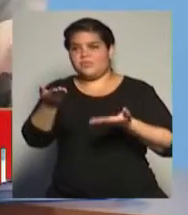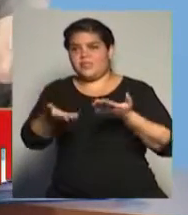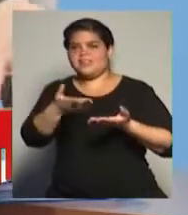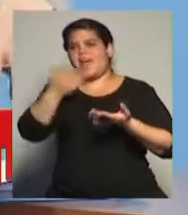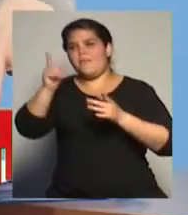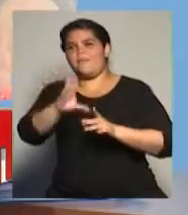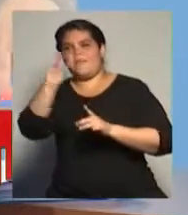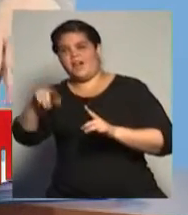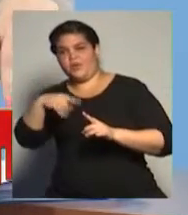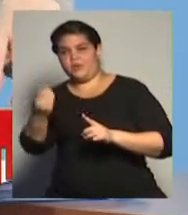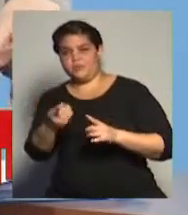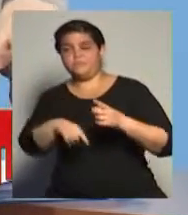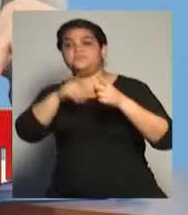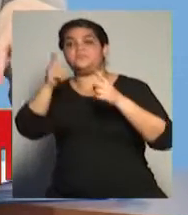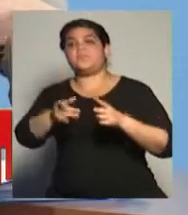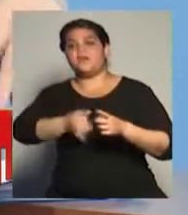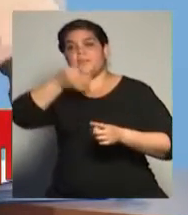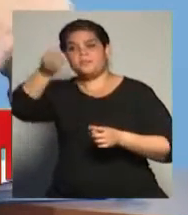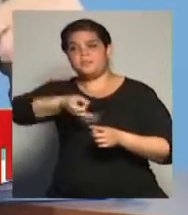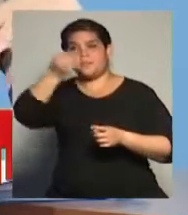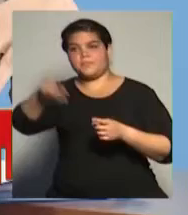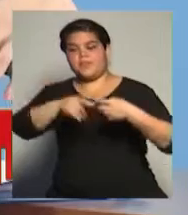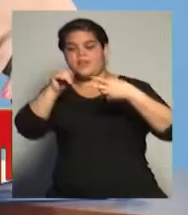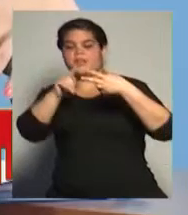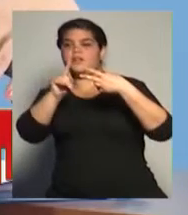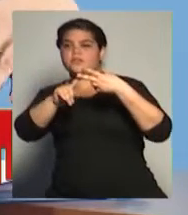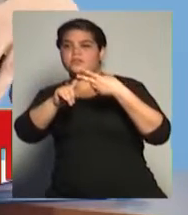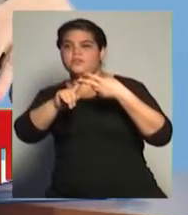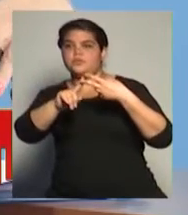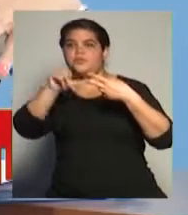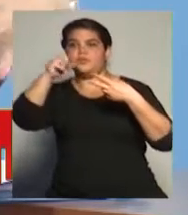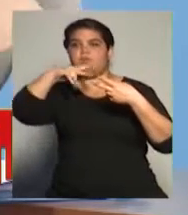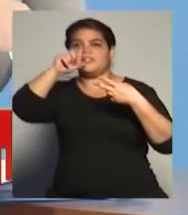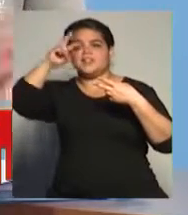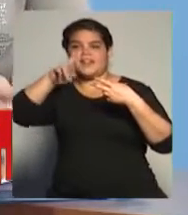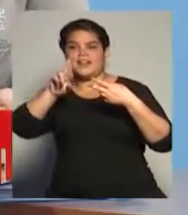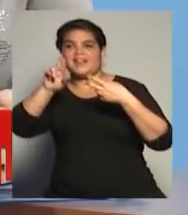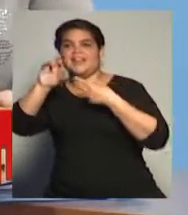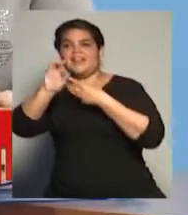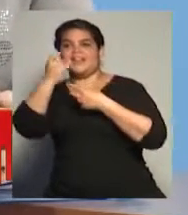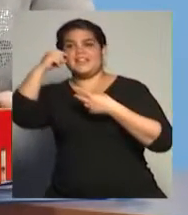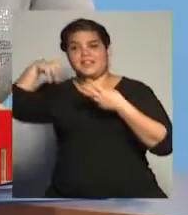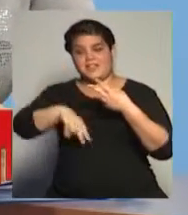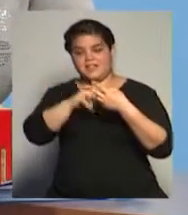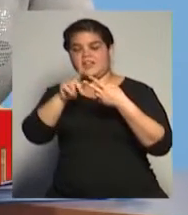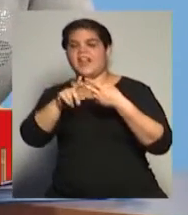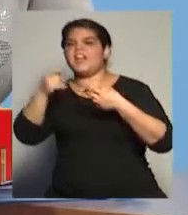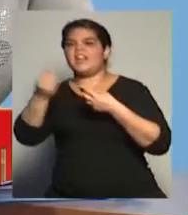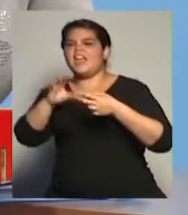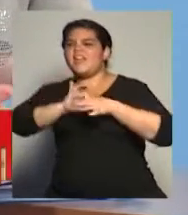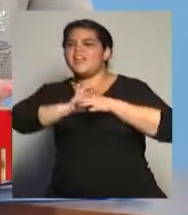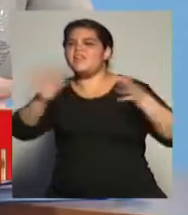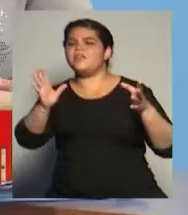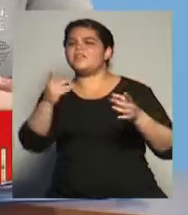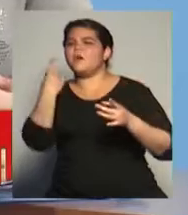en el caso del discurso en referencia a Martin Luther King, ahí era la libertad, pero en la diversidad,